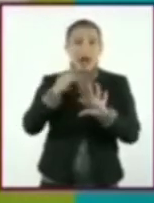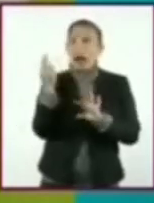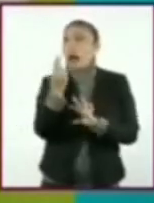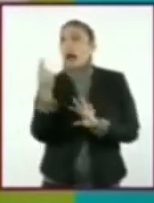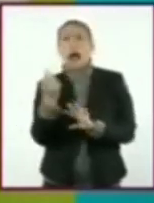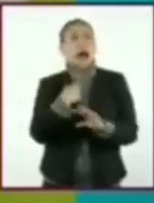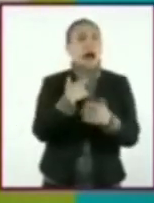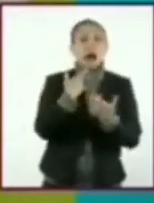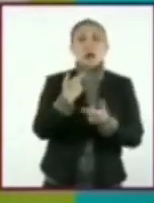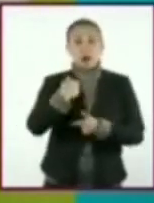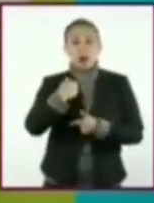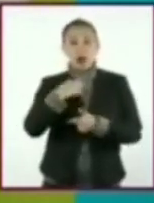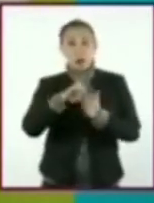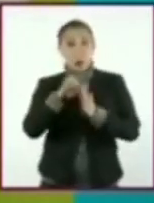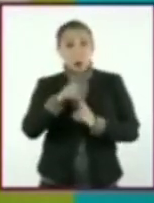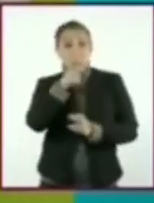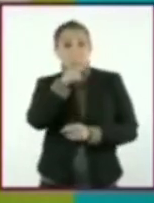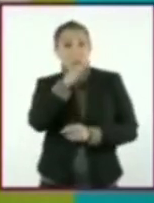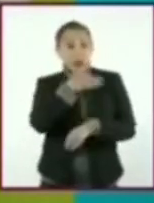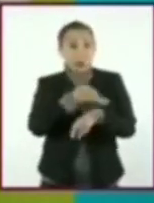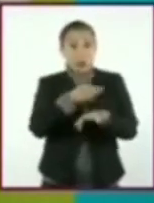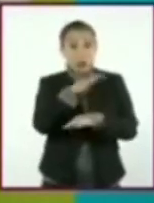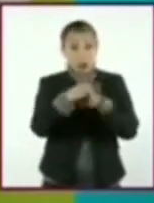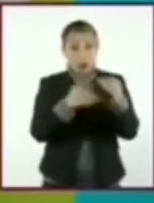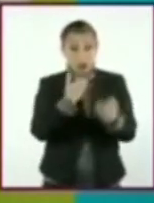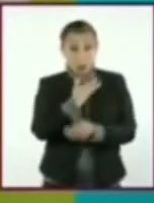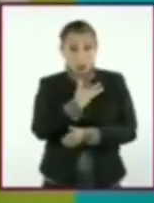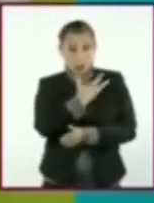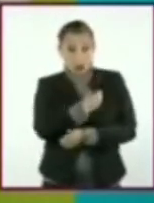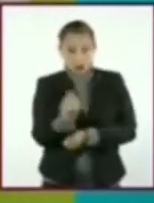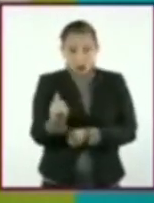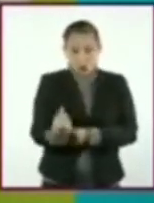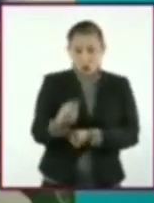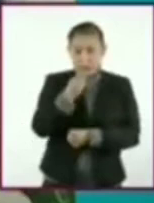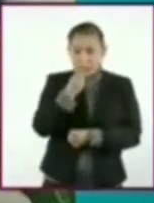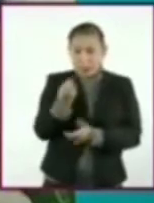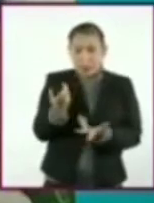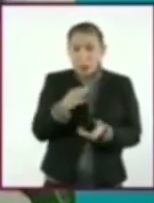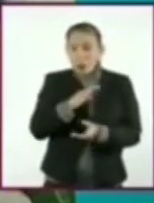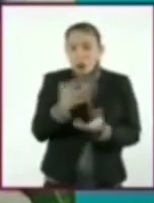Pero como padres de familia, todos los que tenemos hijos, hijos chiquitos,